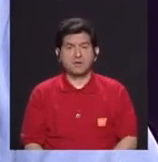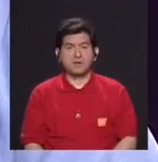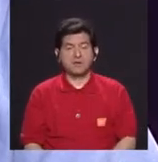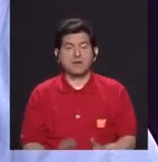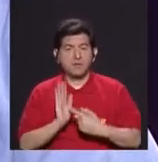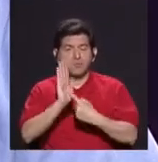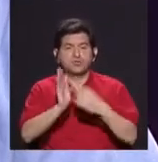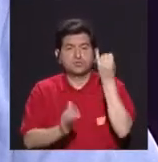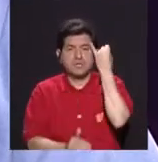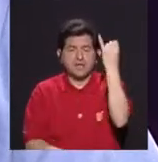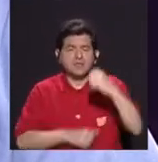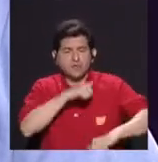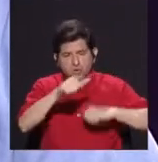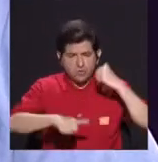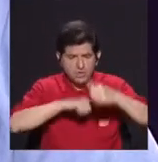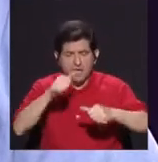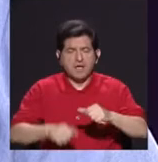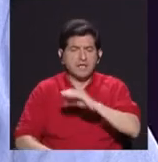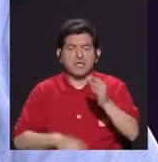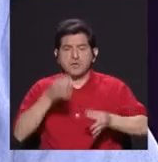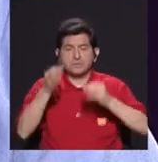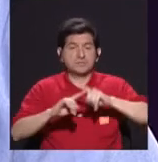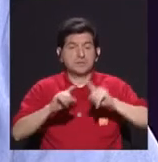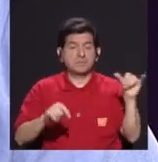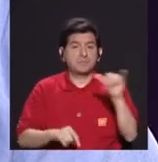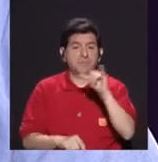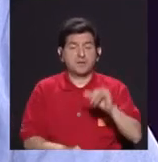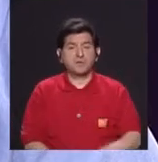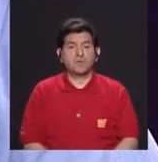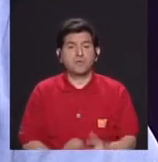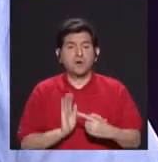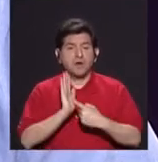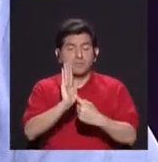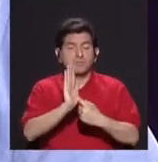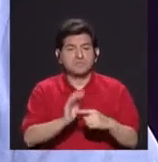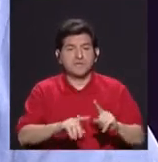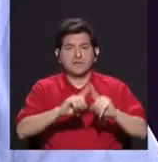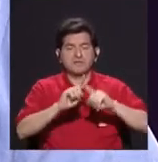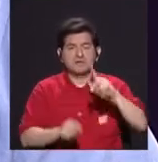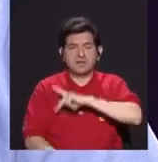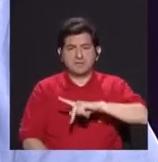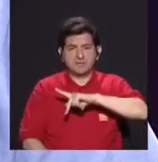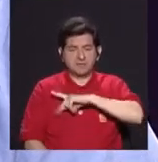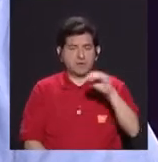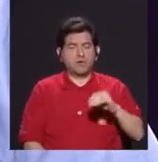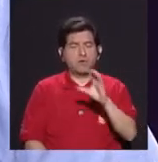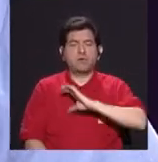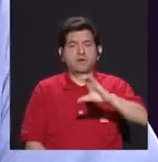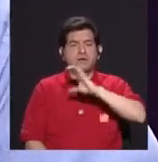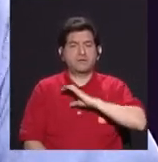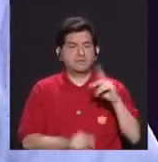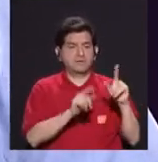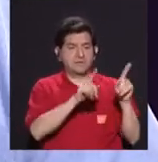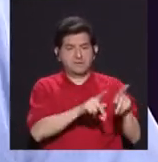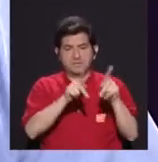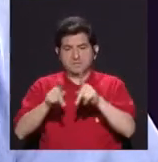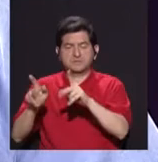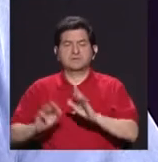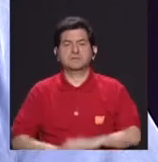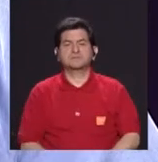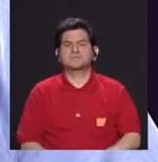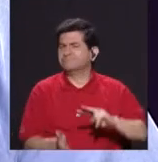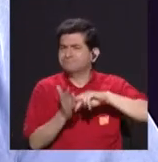una ideología de lucha una ideología de justicia pero también estaban expresadas las personalidades y los temperamentos a que voy con esto